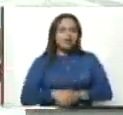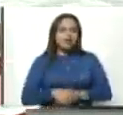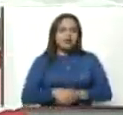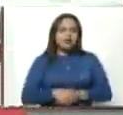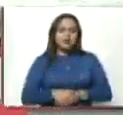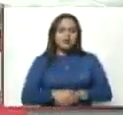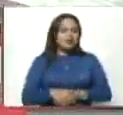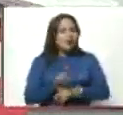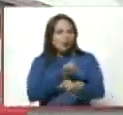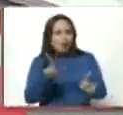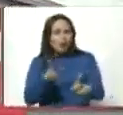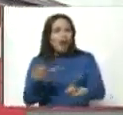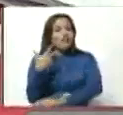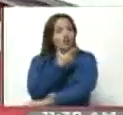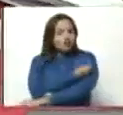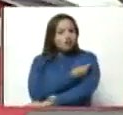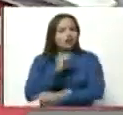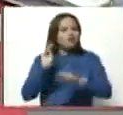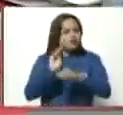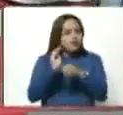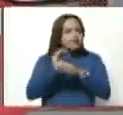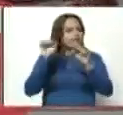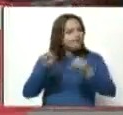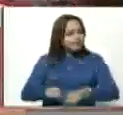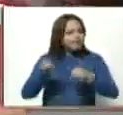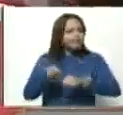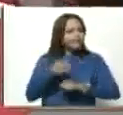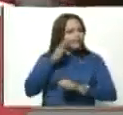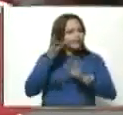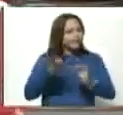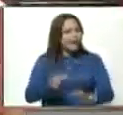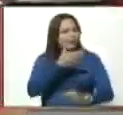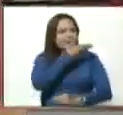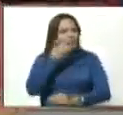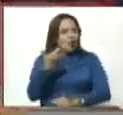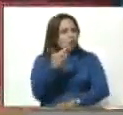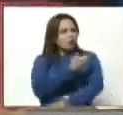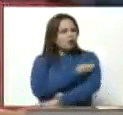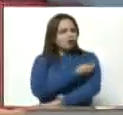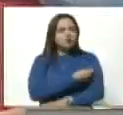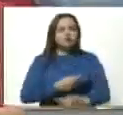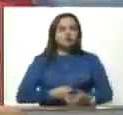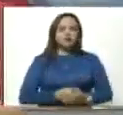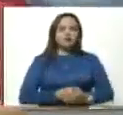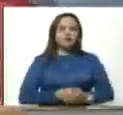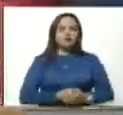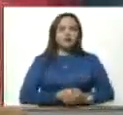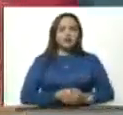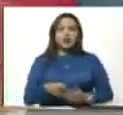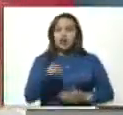protege, esa es la mayor protección que tenemos en este momento, sin que nosotros